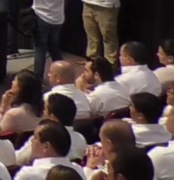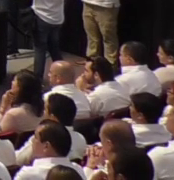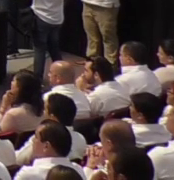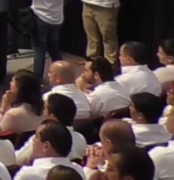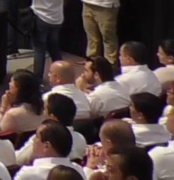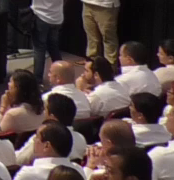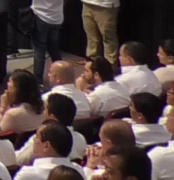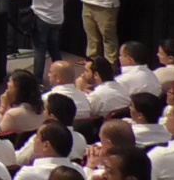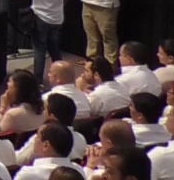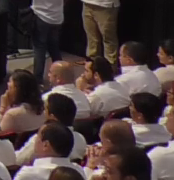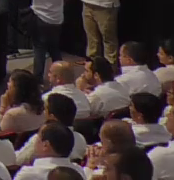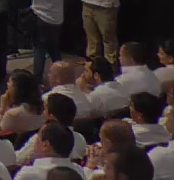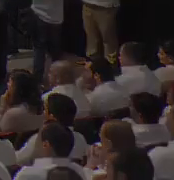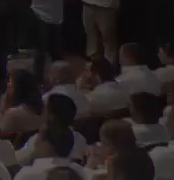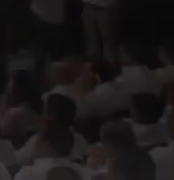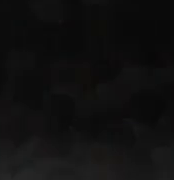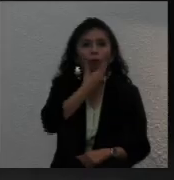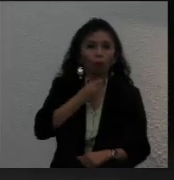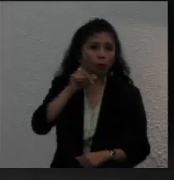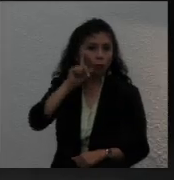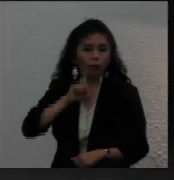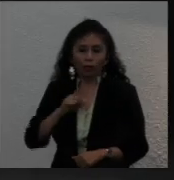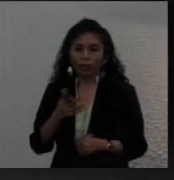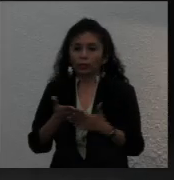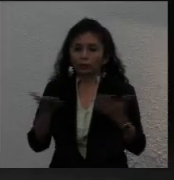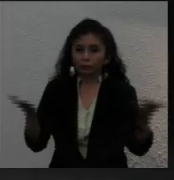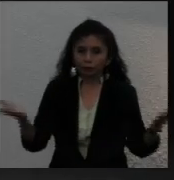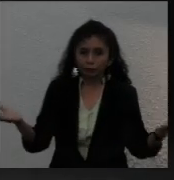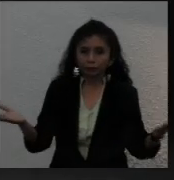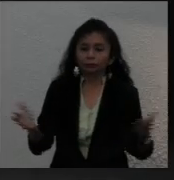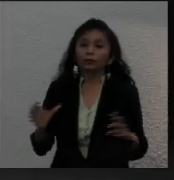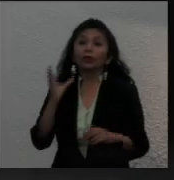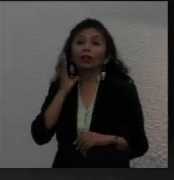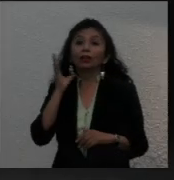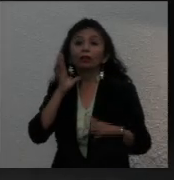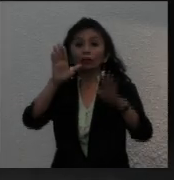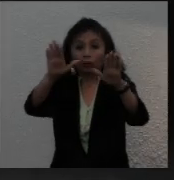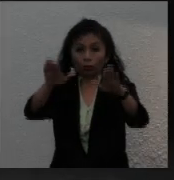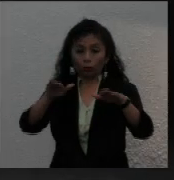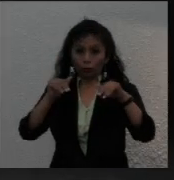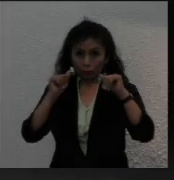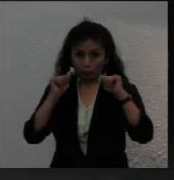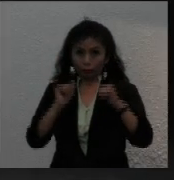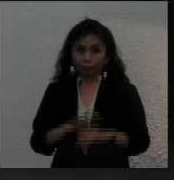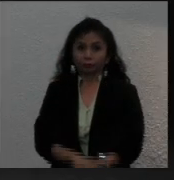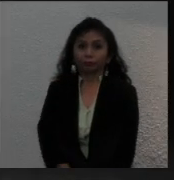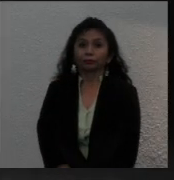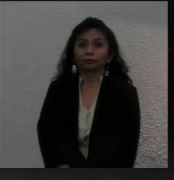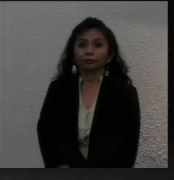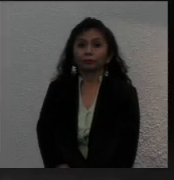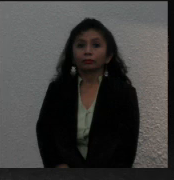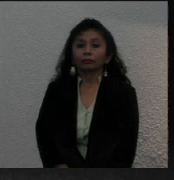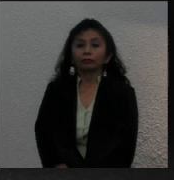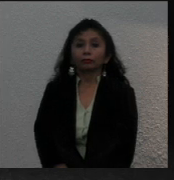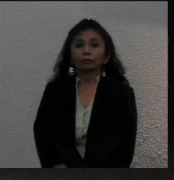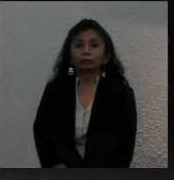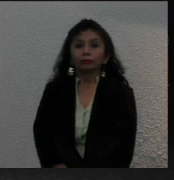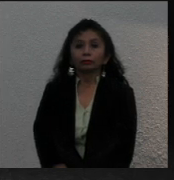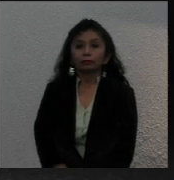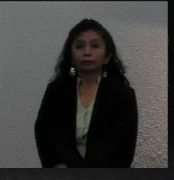Buenos días, diputados y diputadas de esta 18ª legislatura.